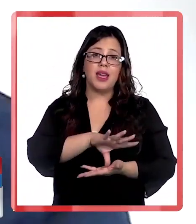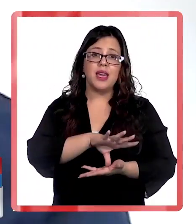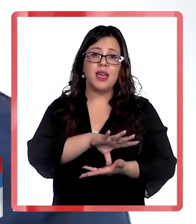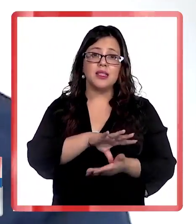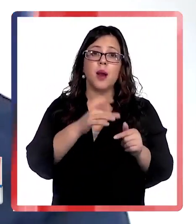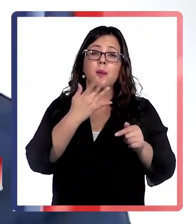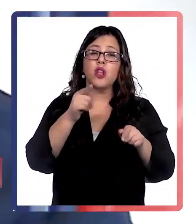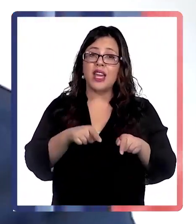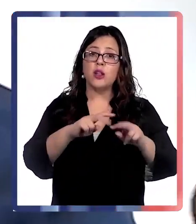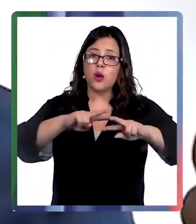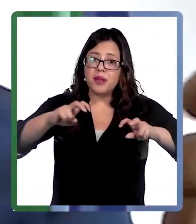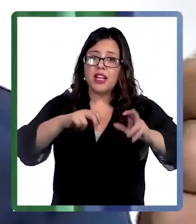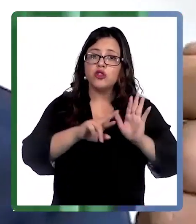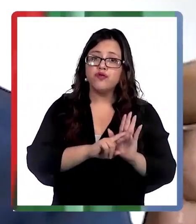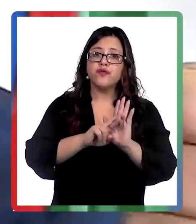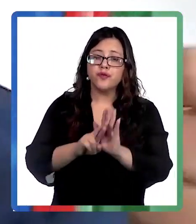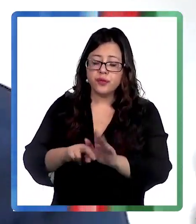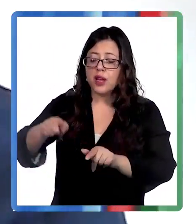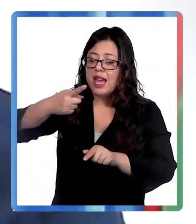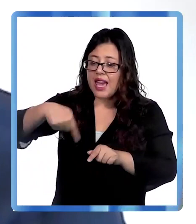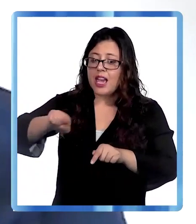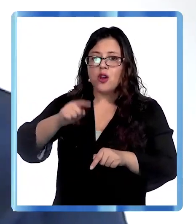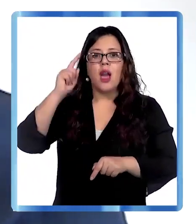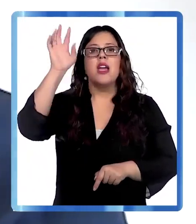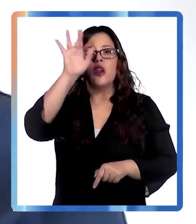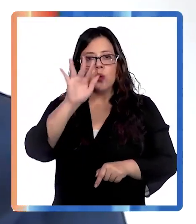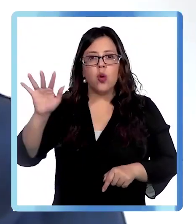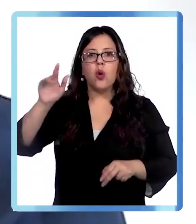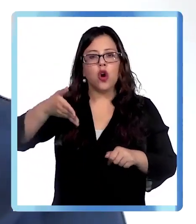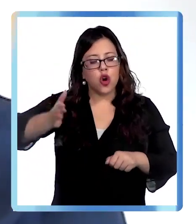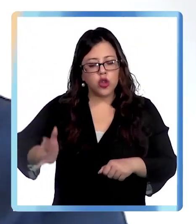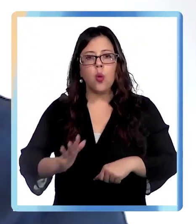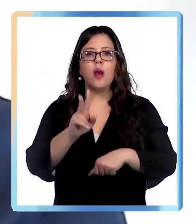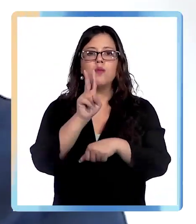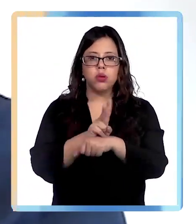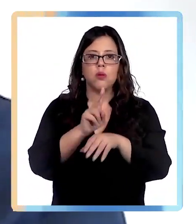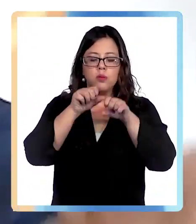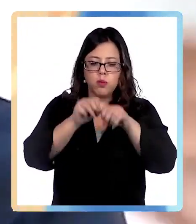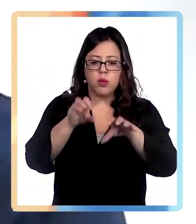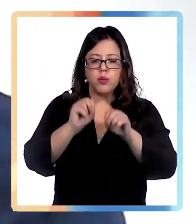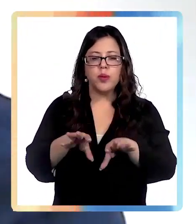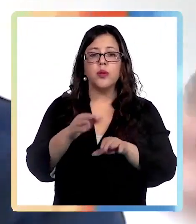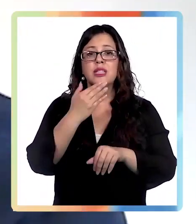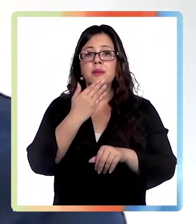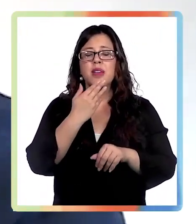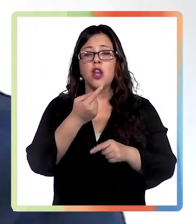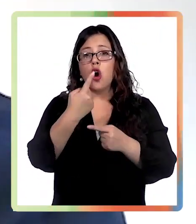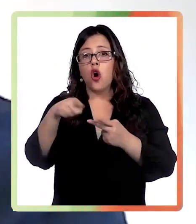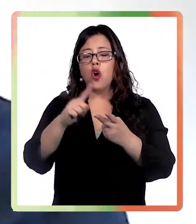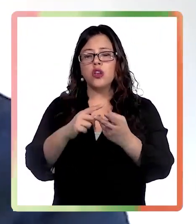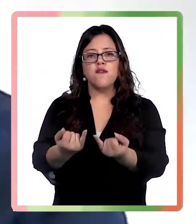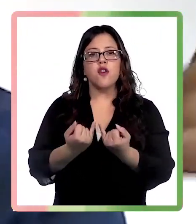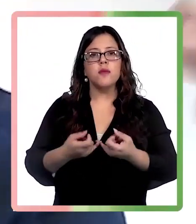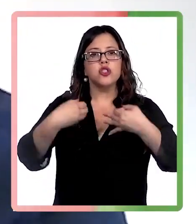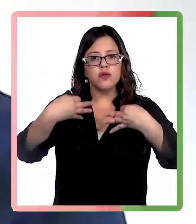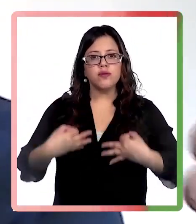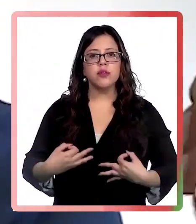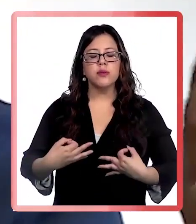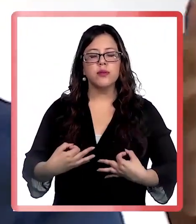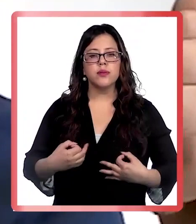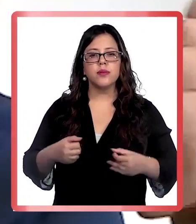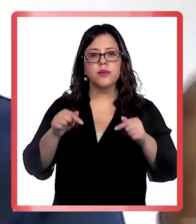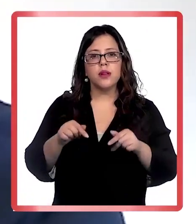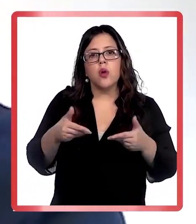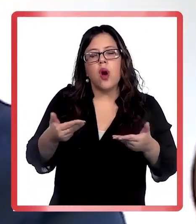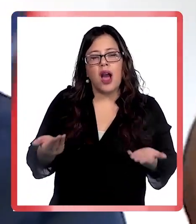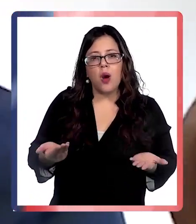ilusión por la docencia. Y un dato que viene a confirmar también esto, que a pesar de estos pesares, de estas motivaciones, del